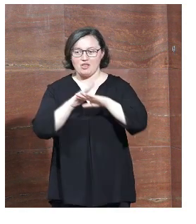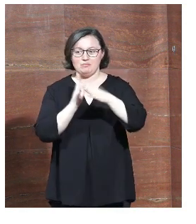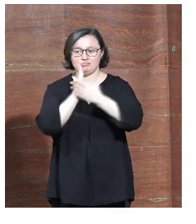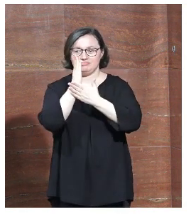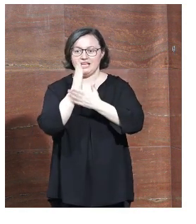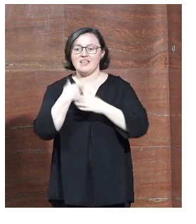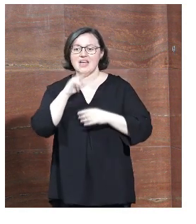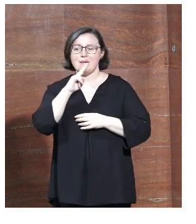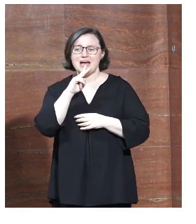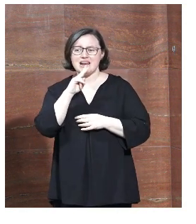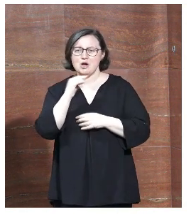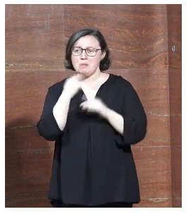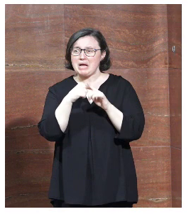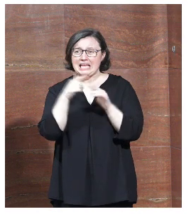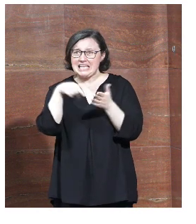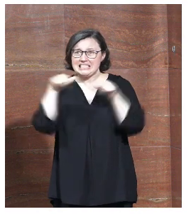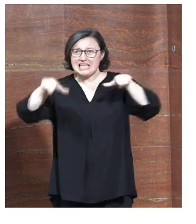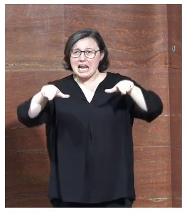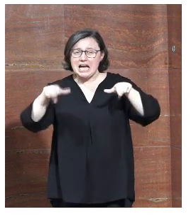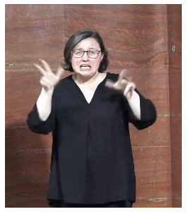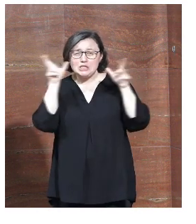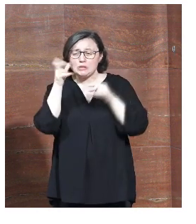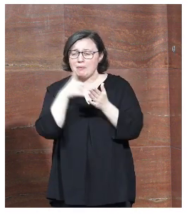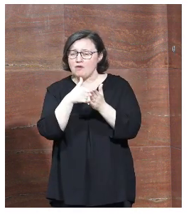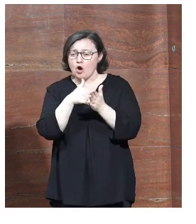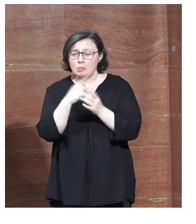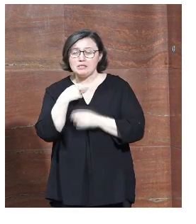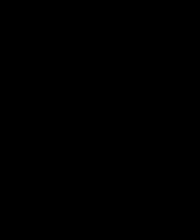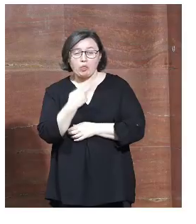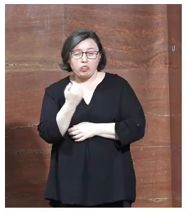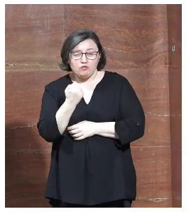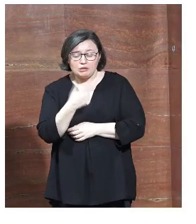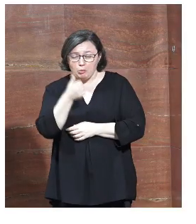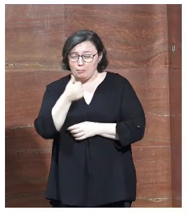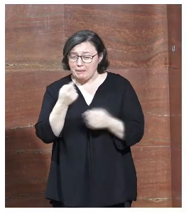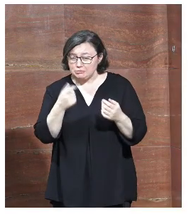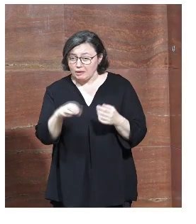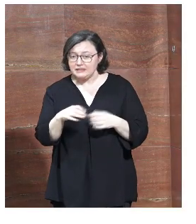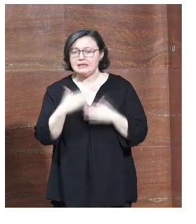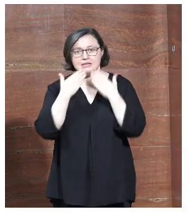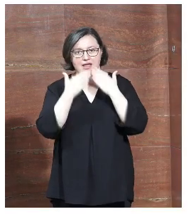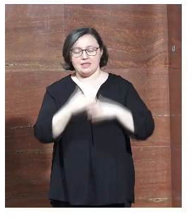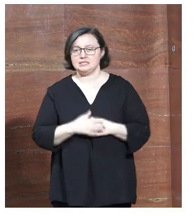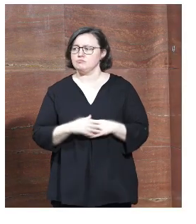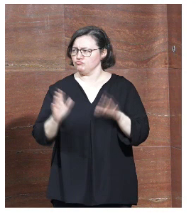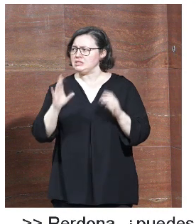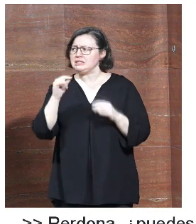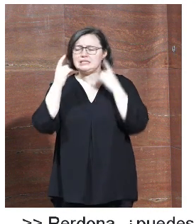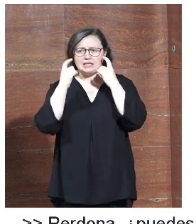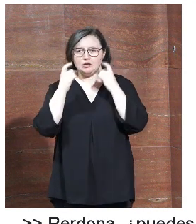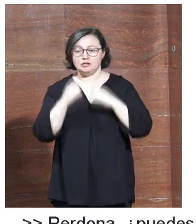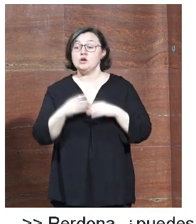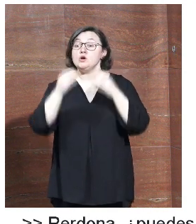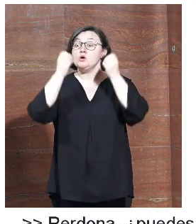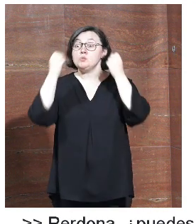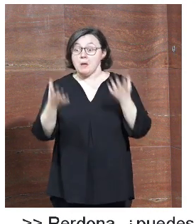pero creo que aquí te estamos oyendo un poquito bajo. Si puedes hablar un poco más alto, gracias. Sí, muy